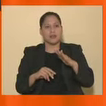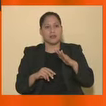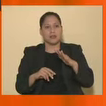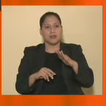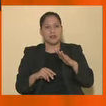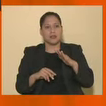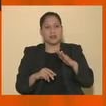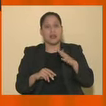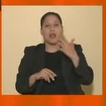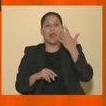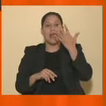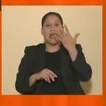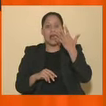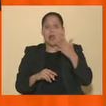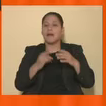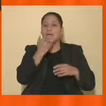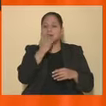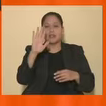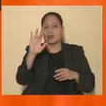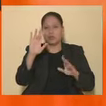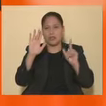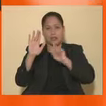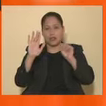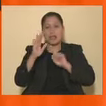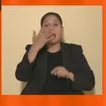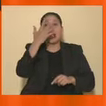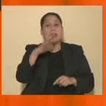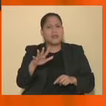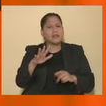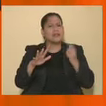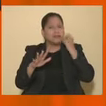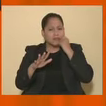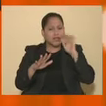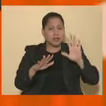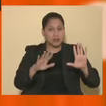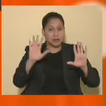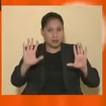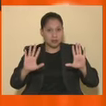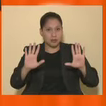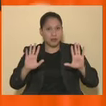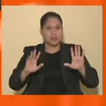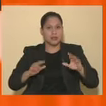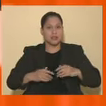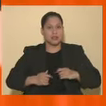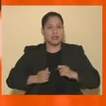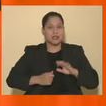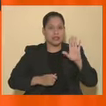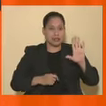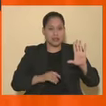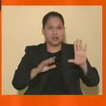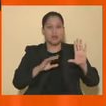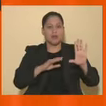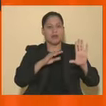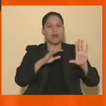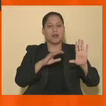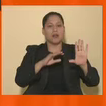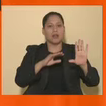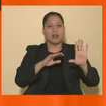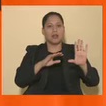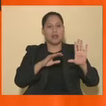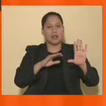Son 10 pases familiares. 10 pases familiares. 10 pases familiares, pero muy bueno, 5 y 5. Digamos 5 boletos a cada familia,